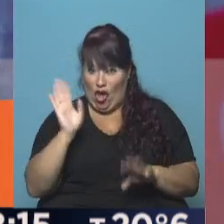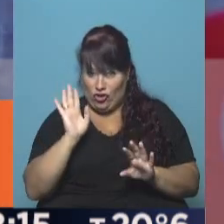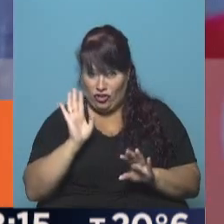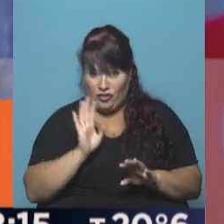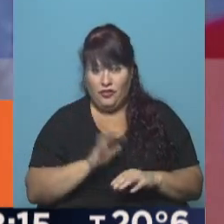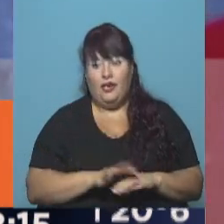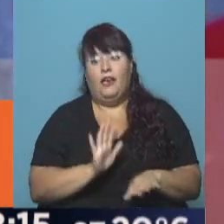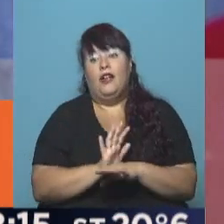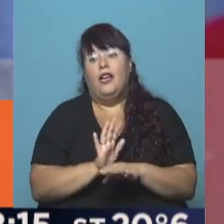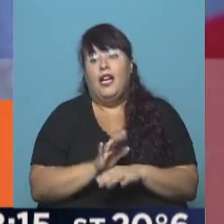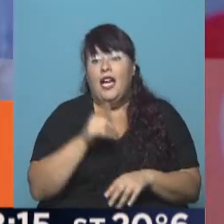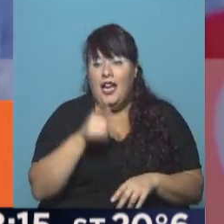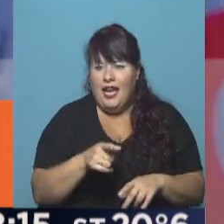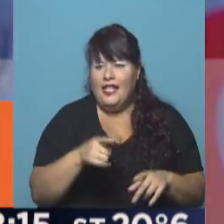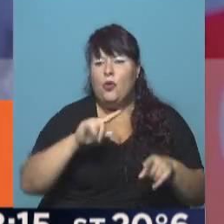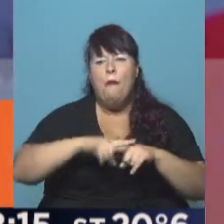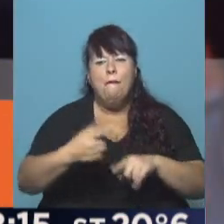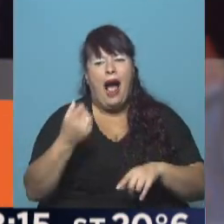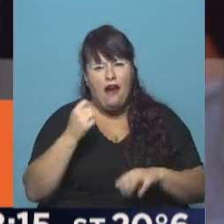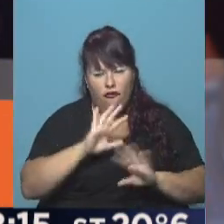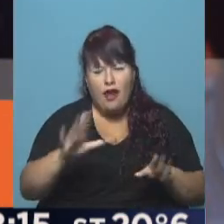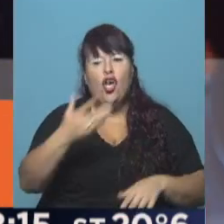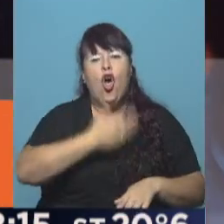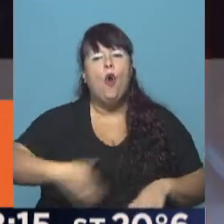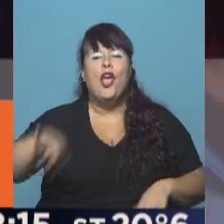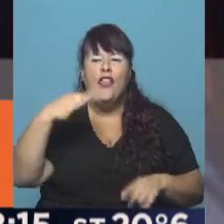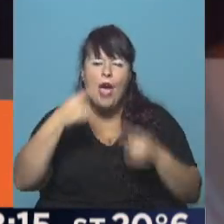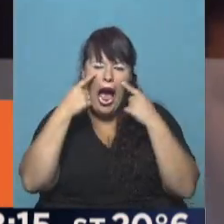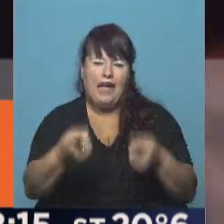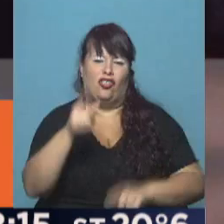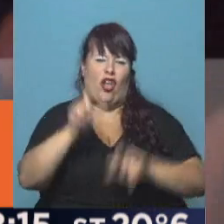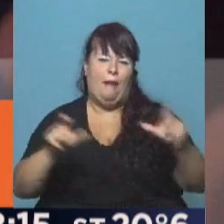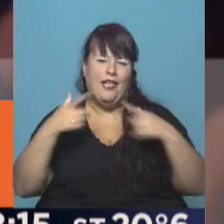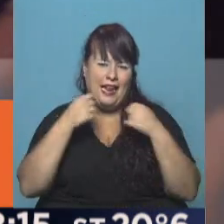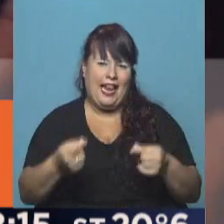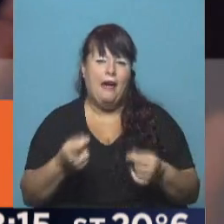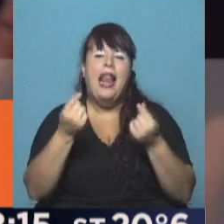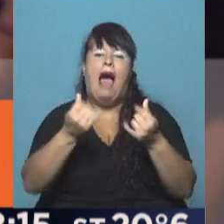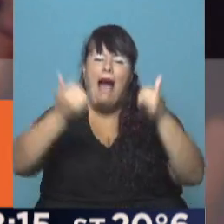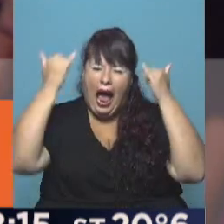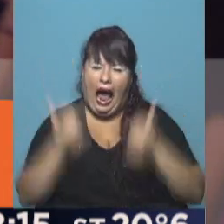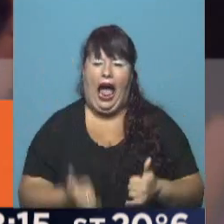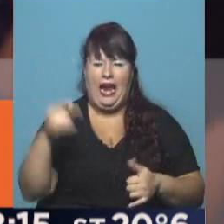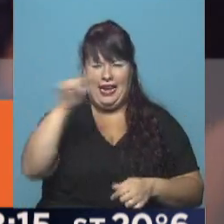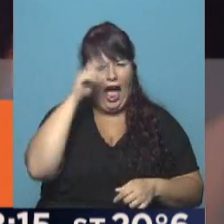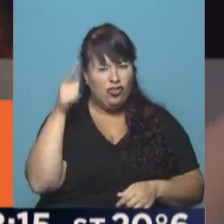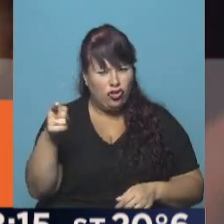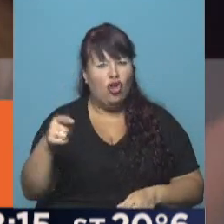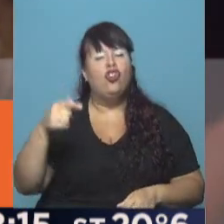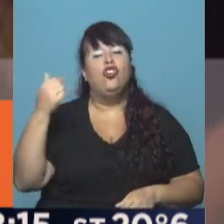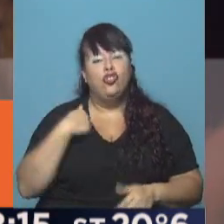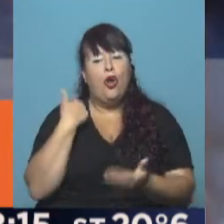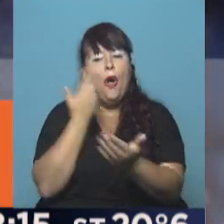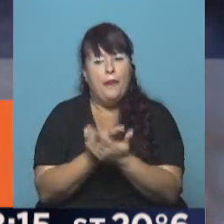es decir es una gran huelga el gobierno debería atender el reclamo los recursos están en la nación yo he